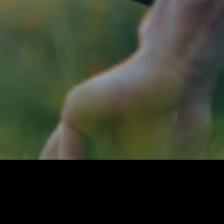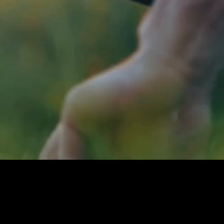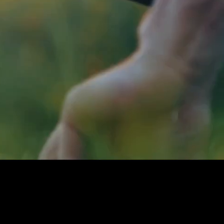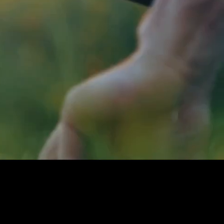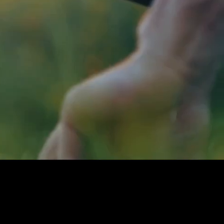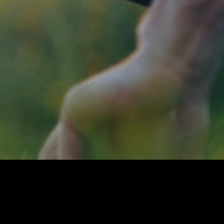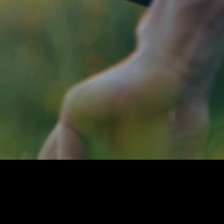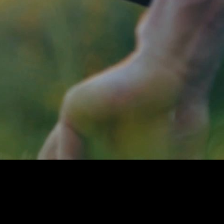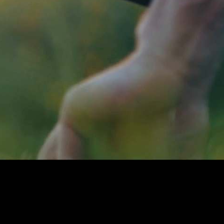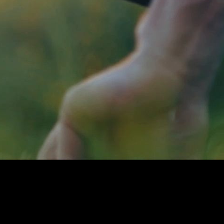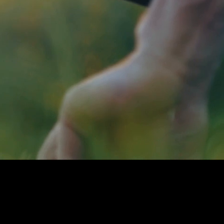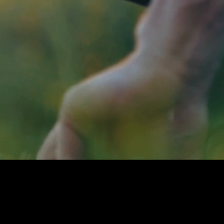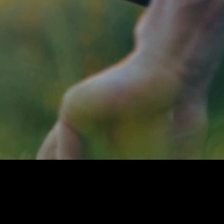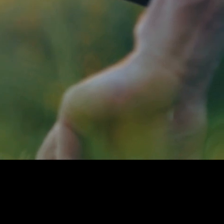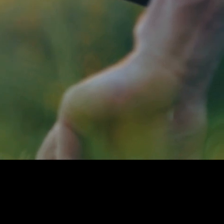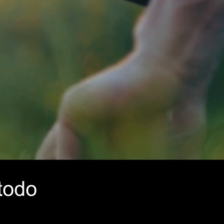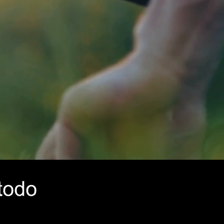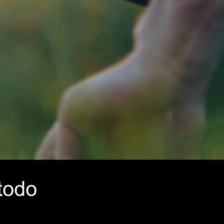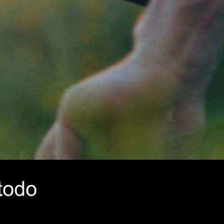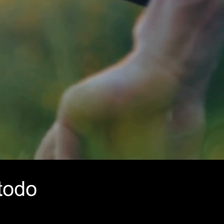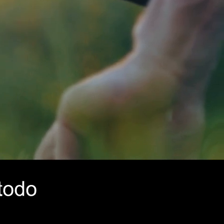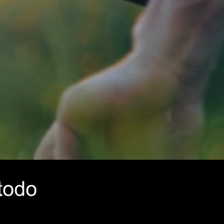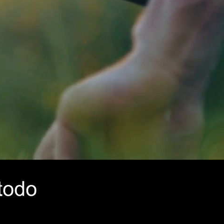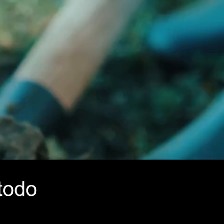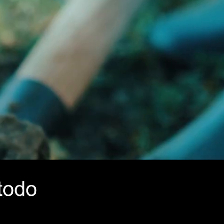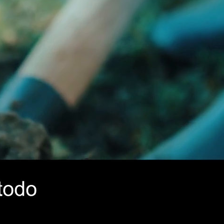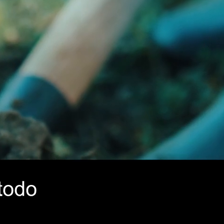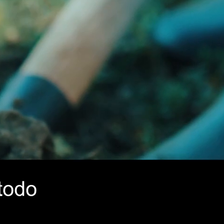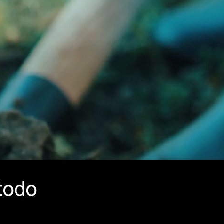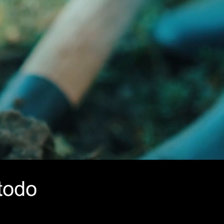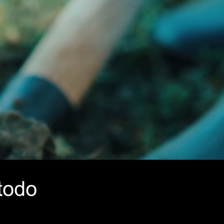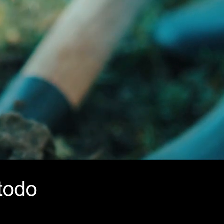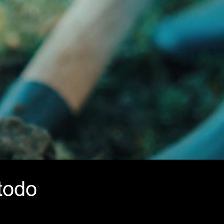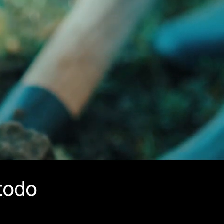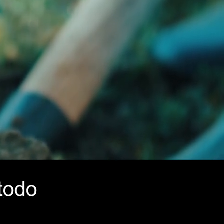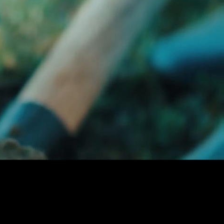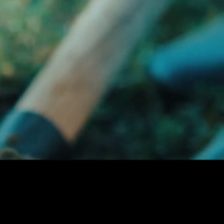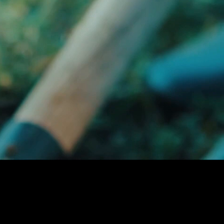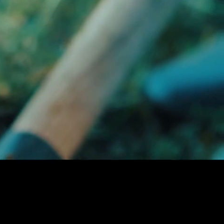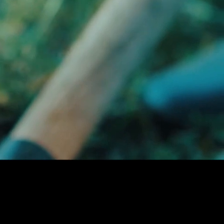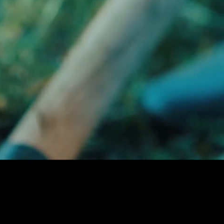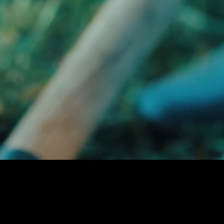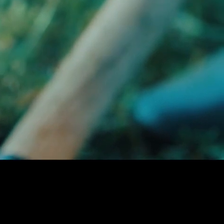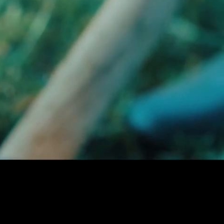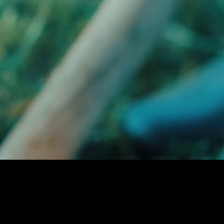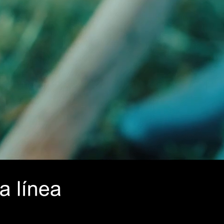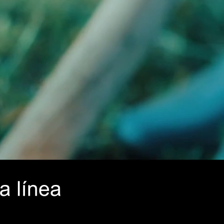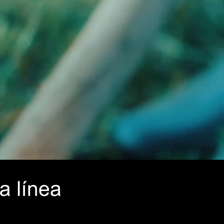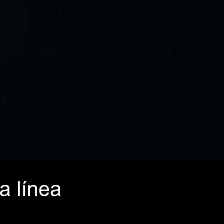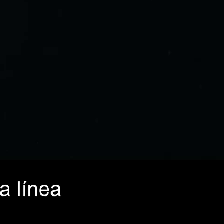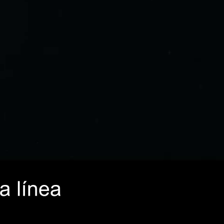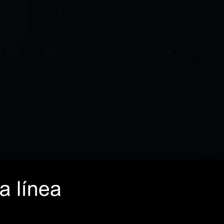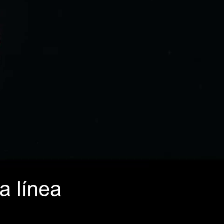no, a nuestros agricultores, a nuestros ganaderos, a todo el sector primario que sigue en pie a pesar de todo. Gracias.